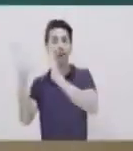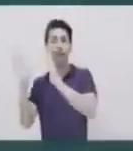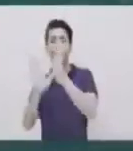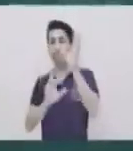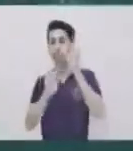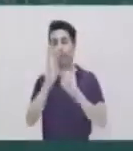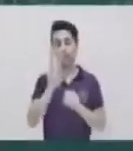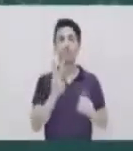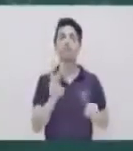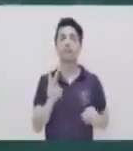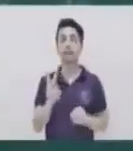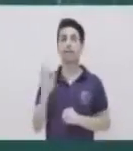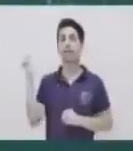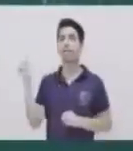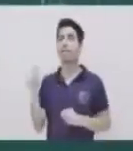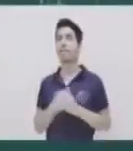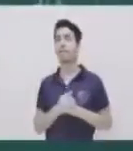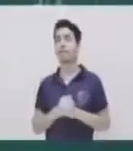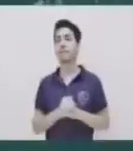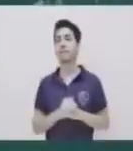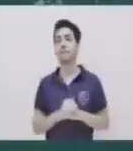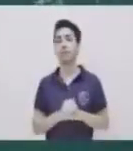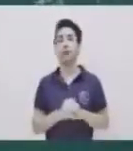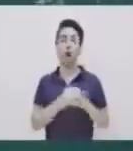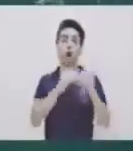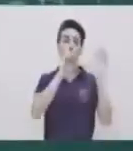y 13. En este caso sería